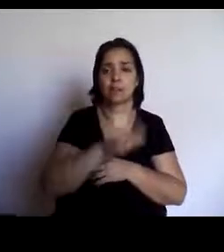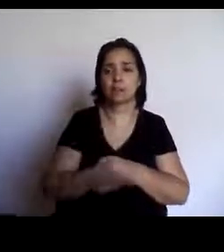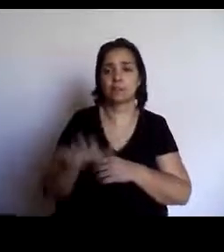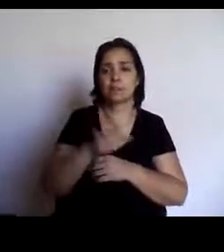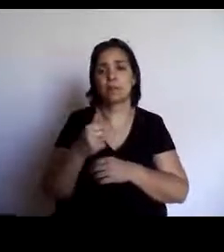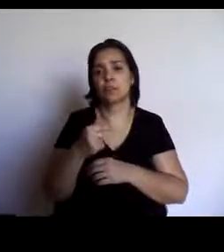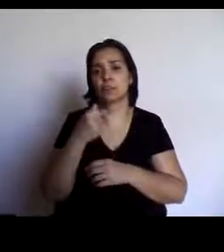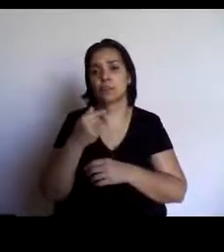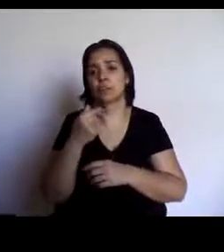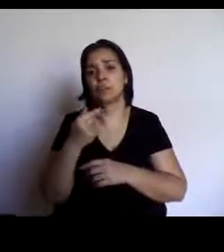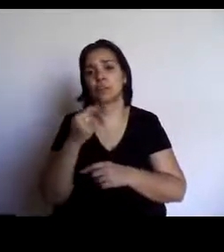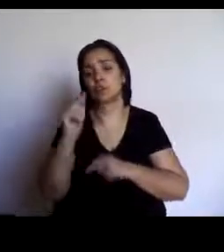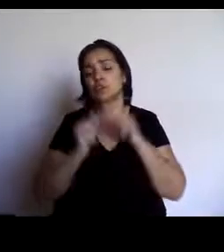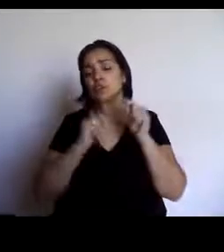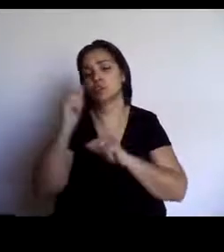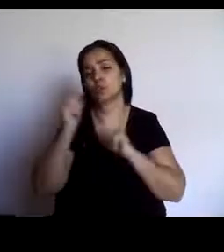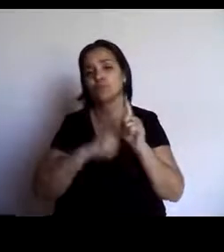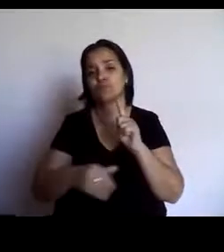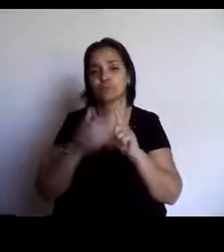buscar soluciones.